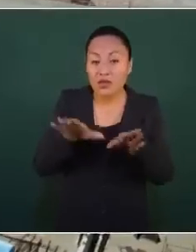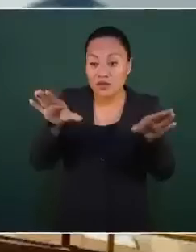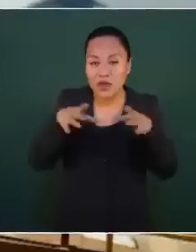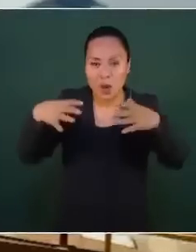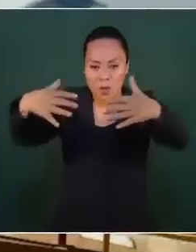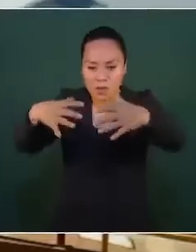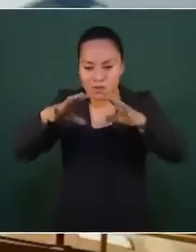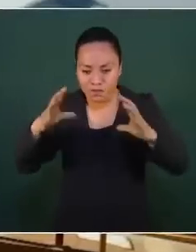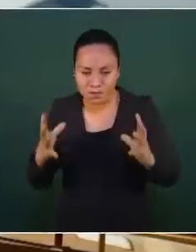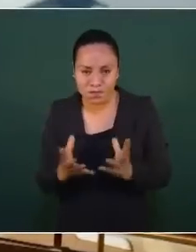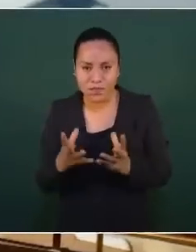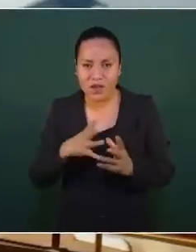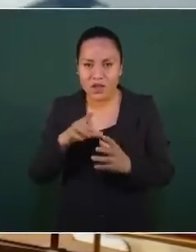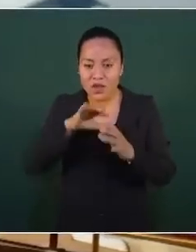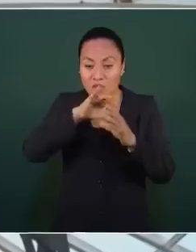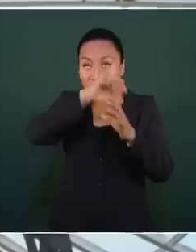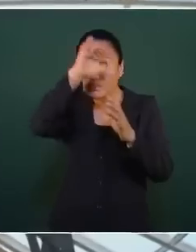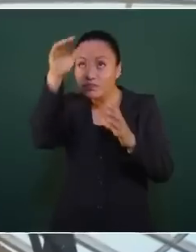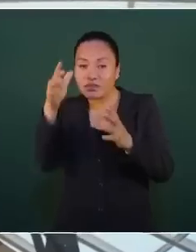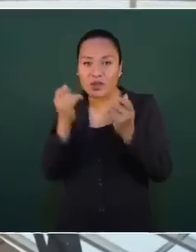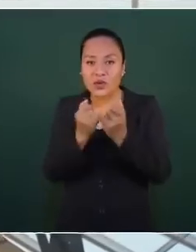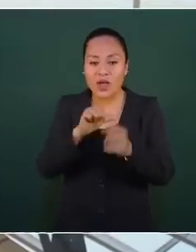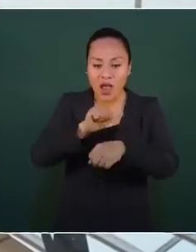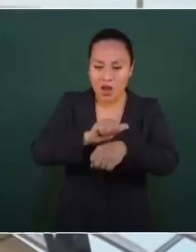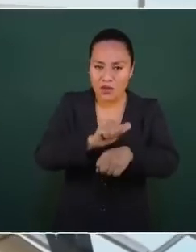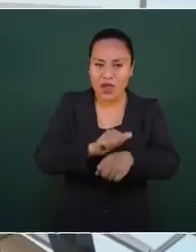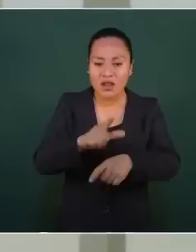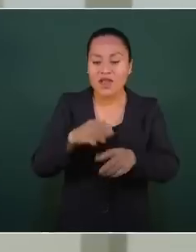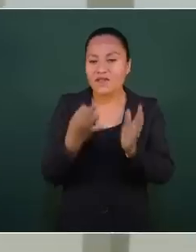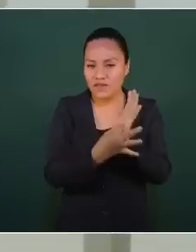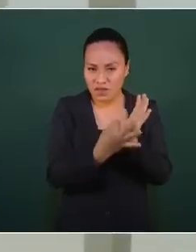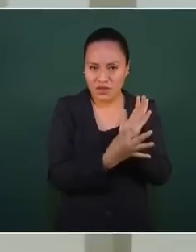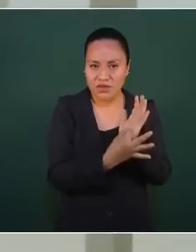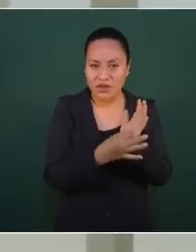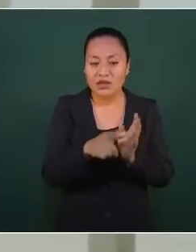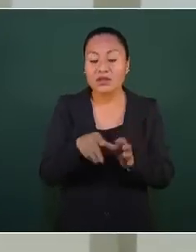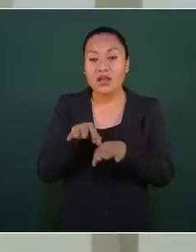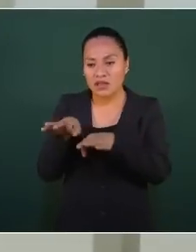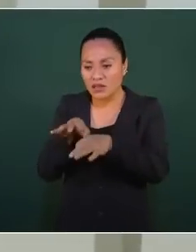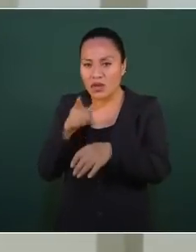esféricos y se coloca los domos geodésicos de aluminio y acero. También